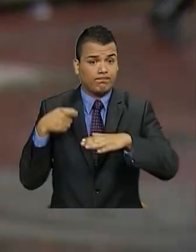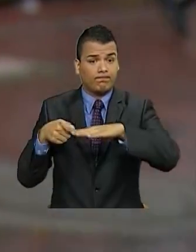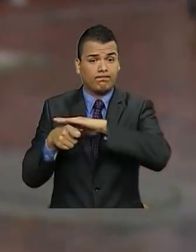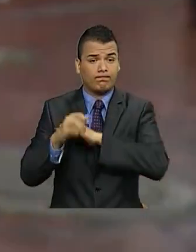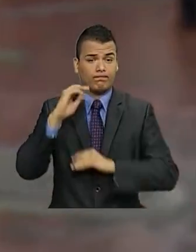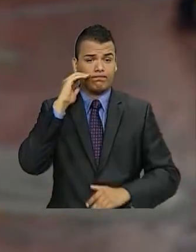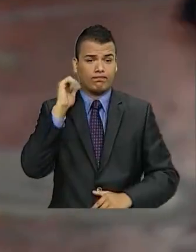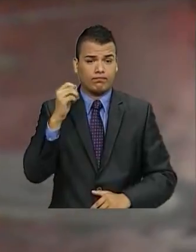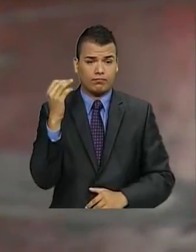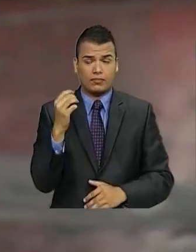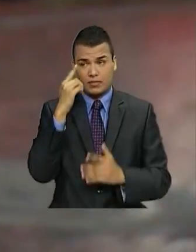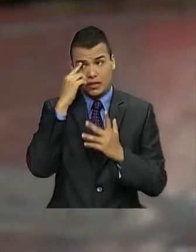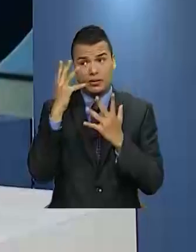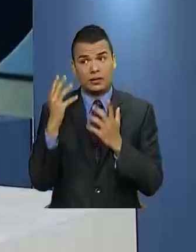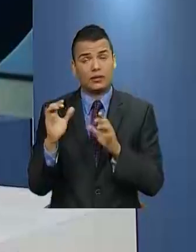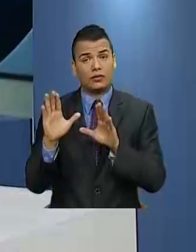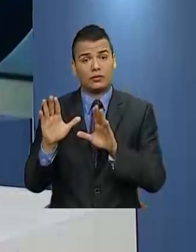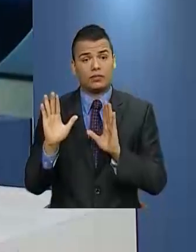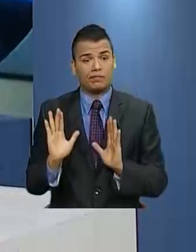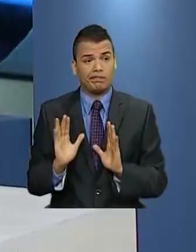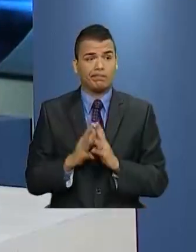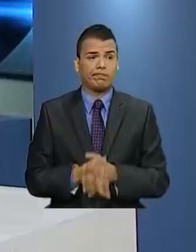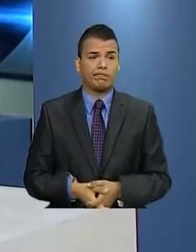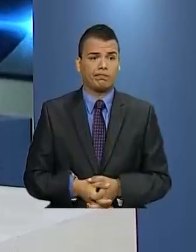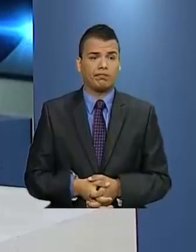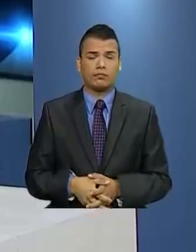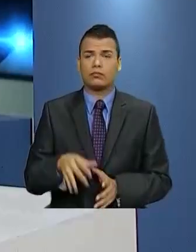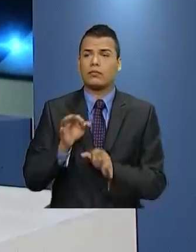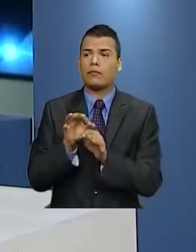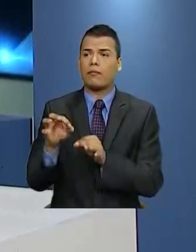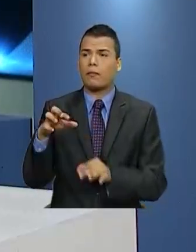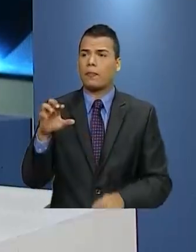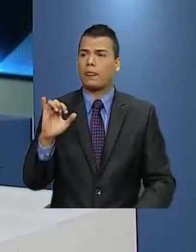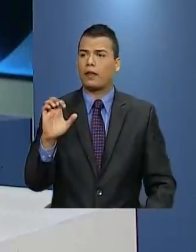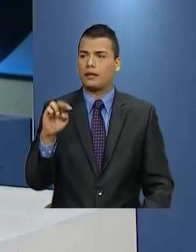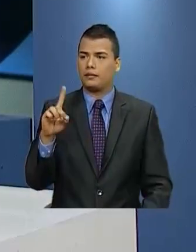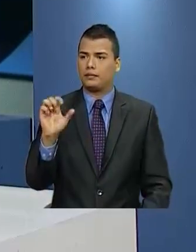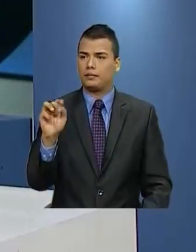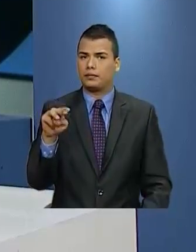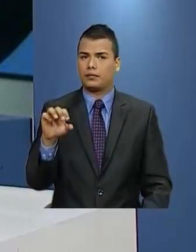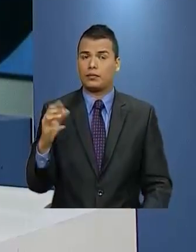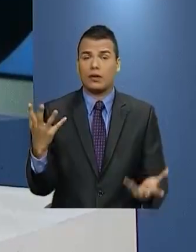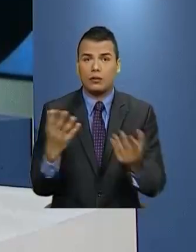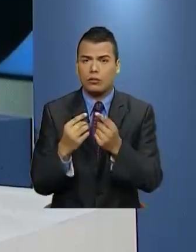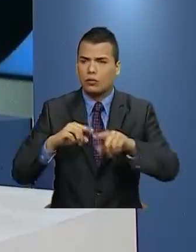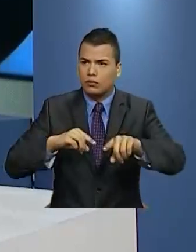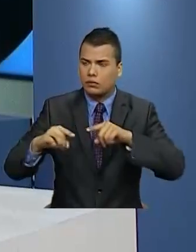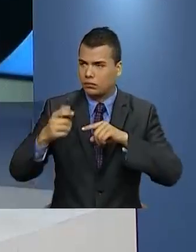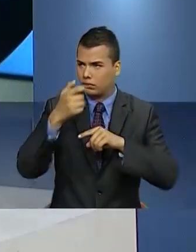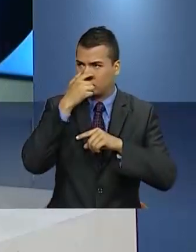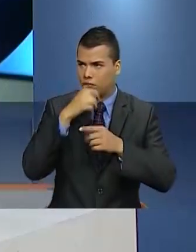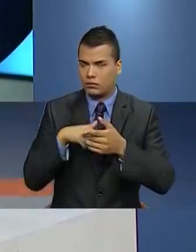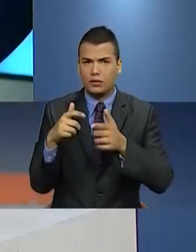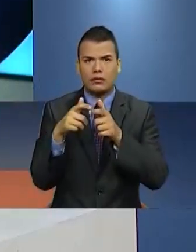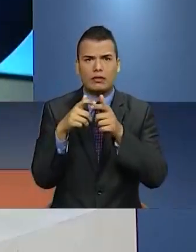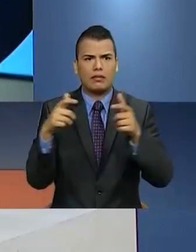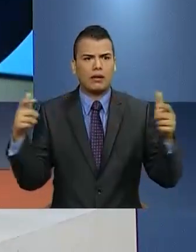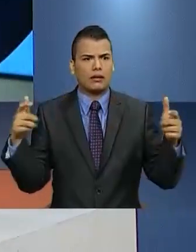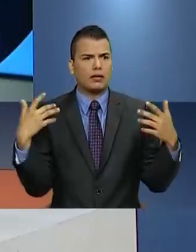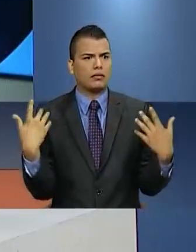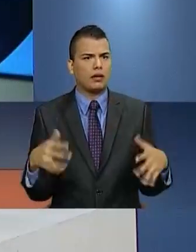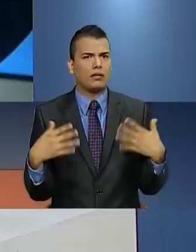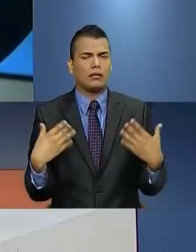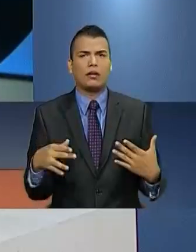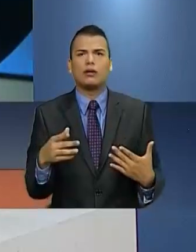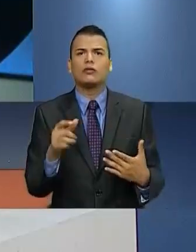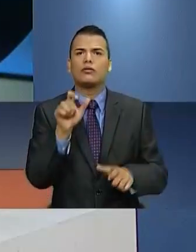feminicidio en grado de tentativa. En Piendamo, Cauca, las autoridades están sorprendidas por el aumento de casos de cutting. Esta